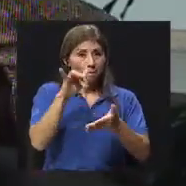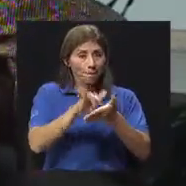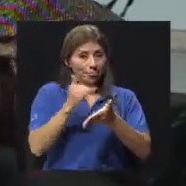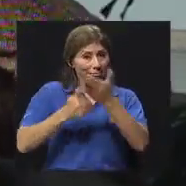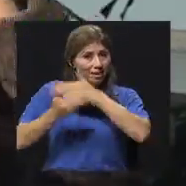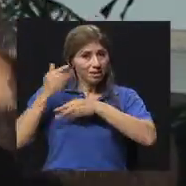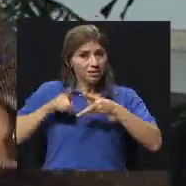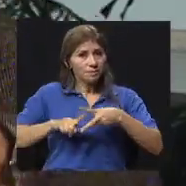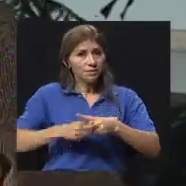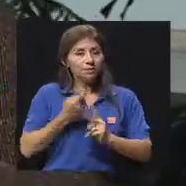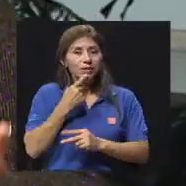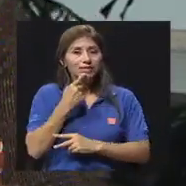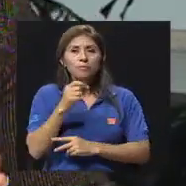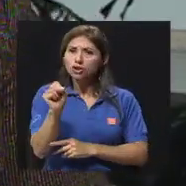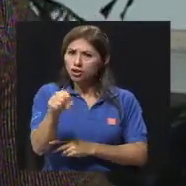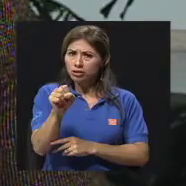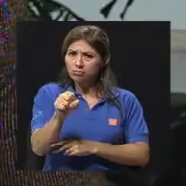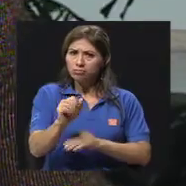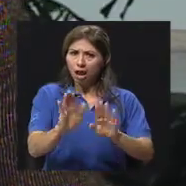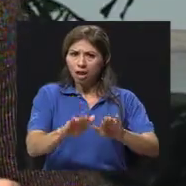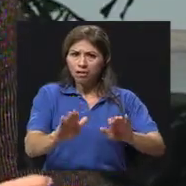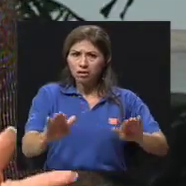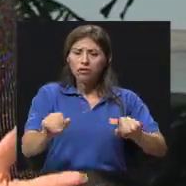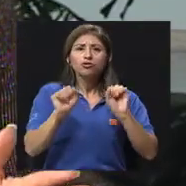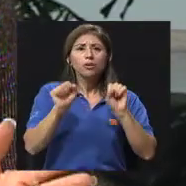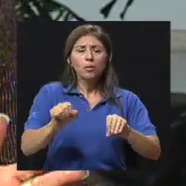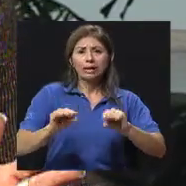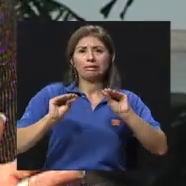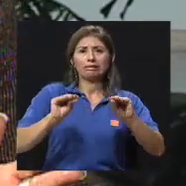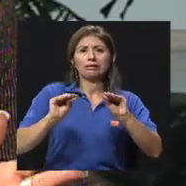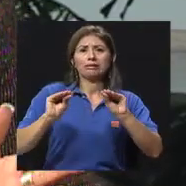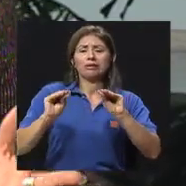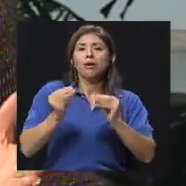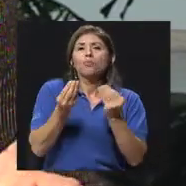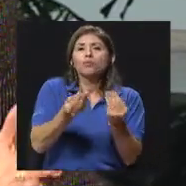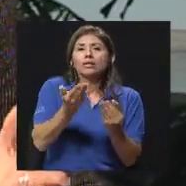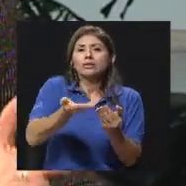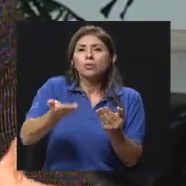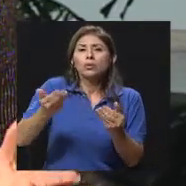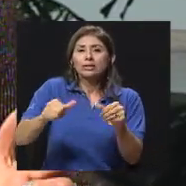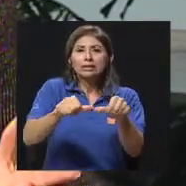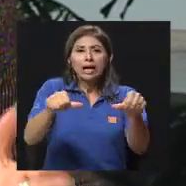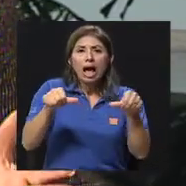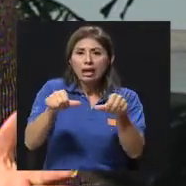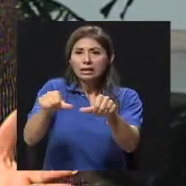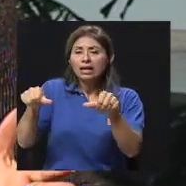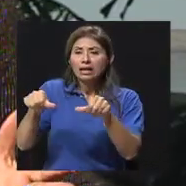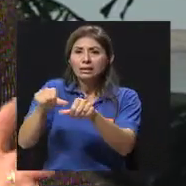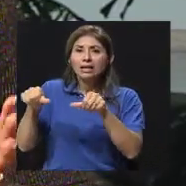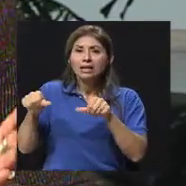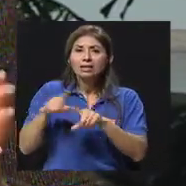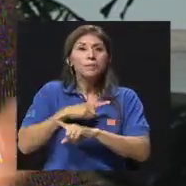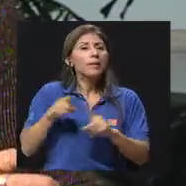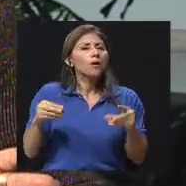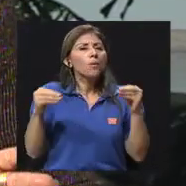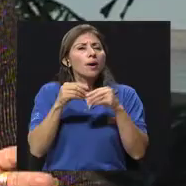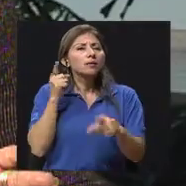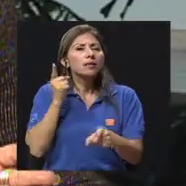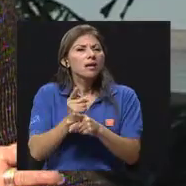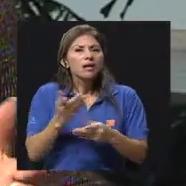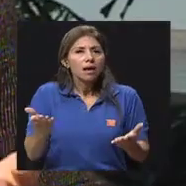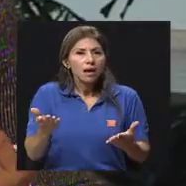decíamos, sí podemos enseñarles al niño muchas disciplinas, pero ¿cuál es la más apta? Es la